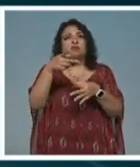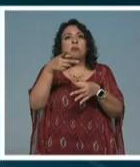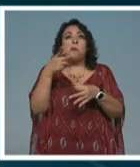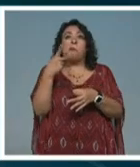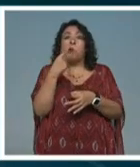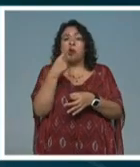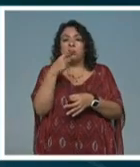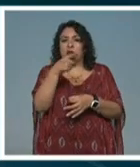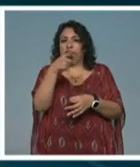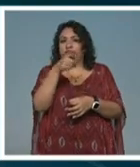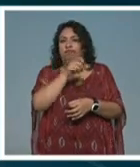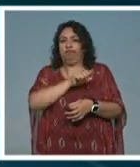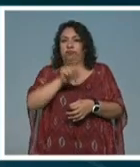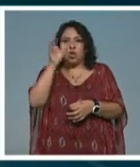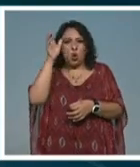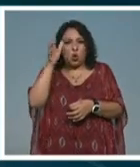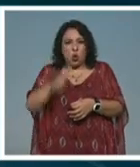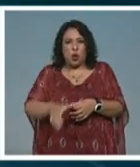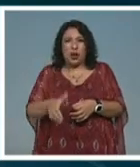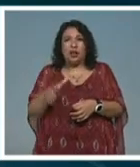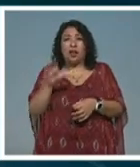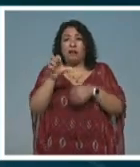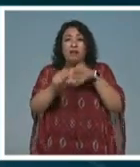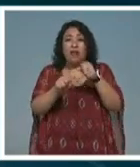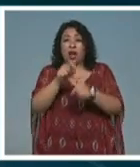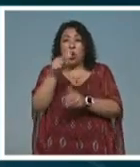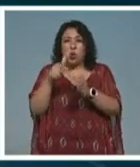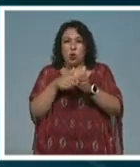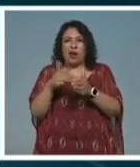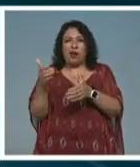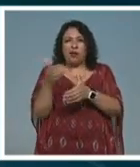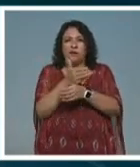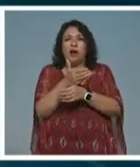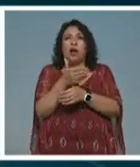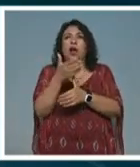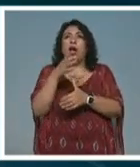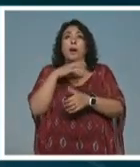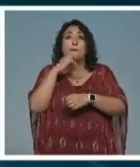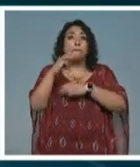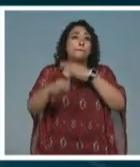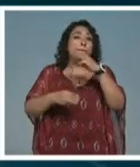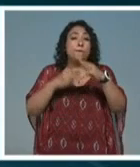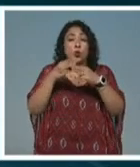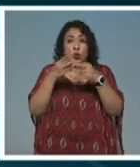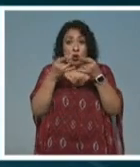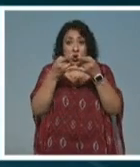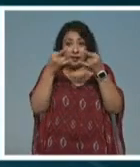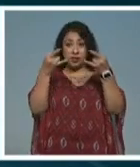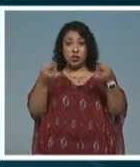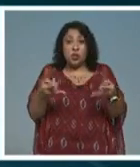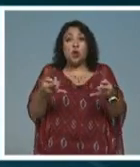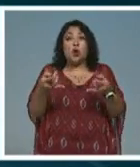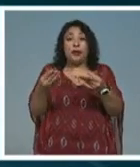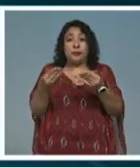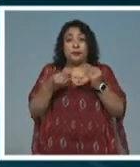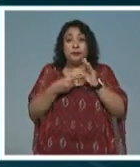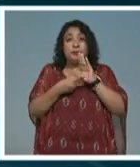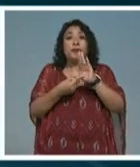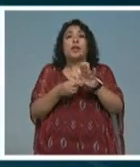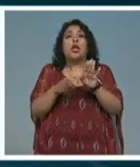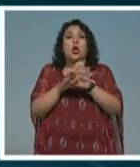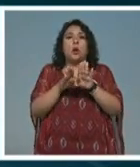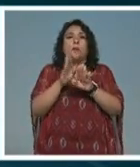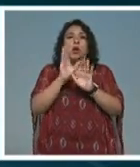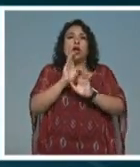la policía. Al hacer frente a la redada en el bar, se originó un movimiento mundial. Su historia llega a nosotros a través